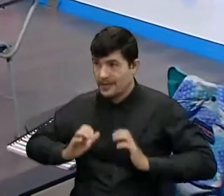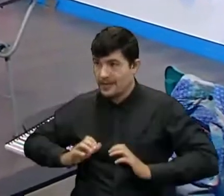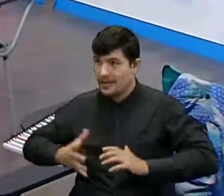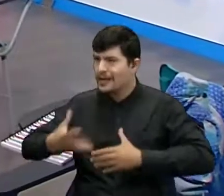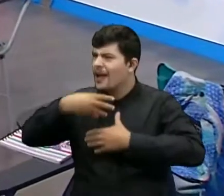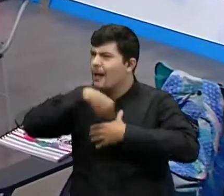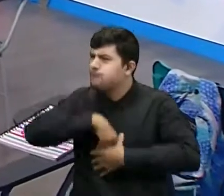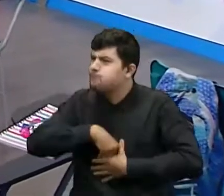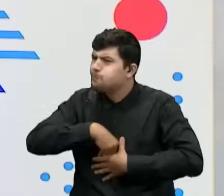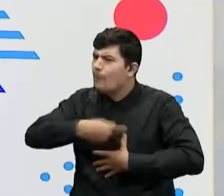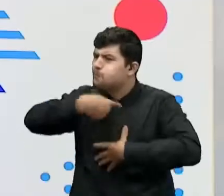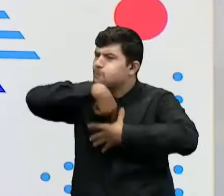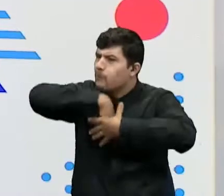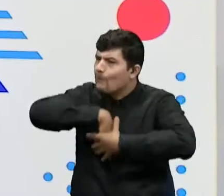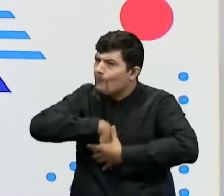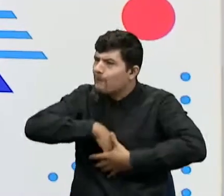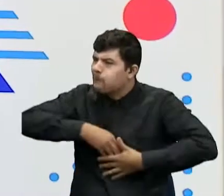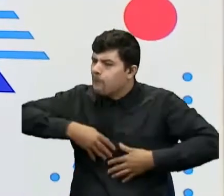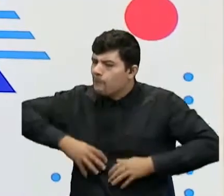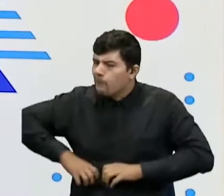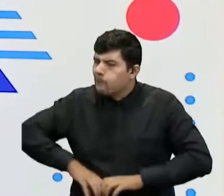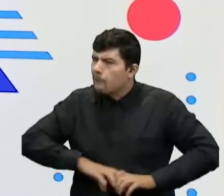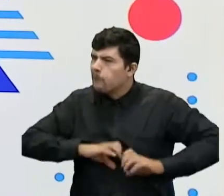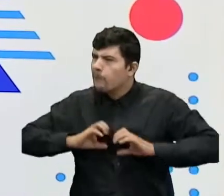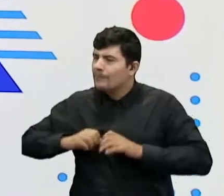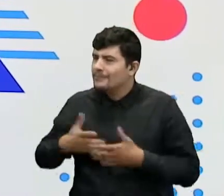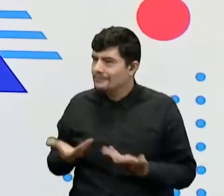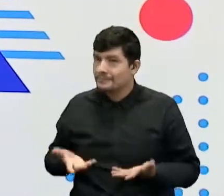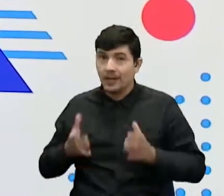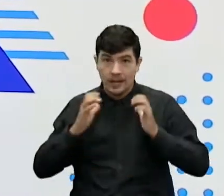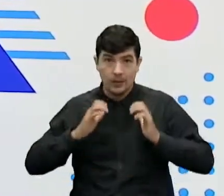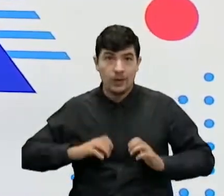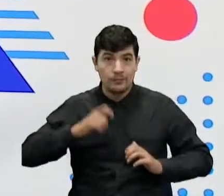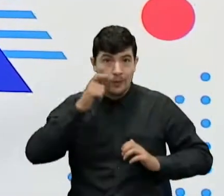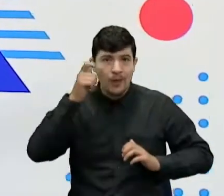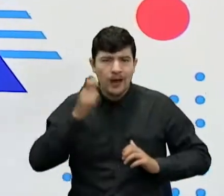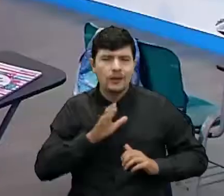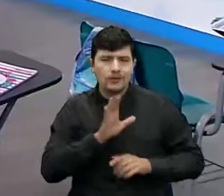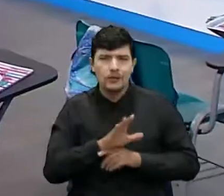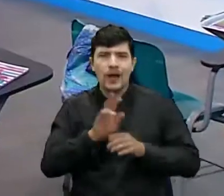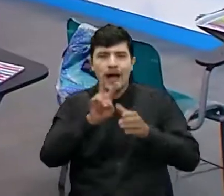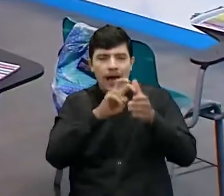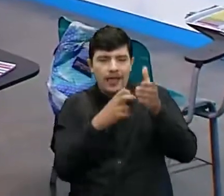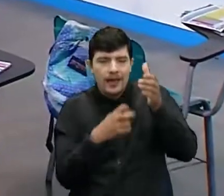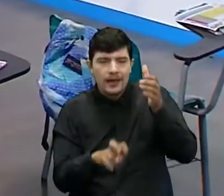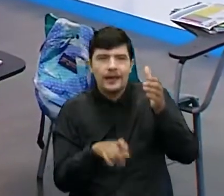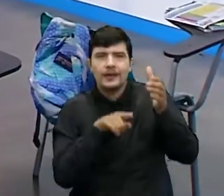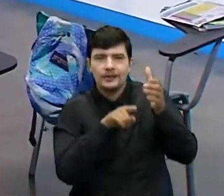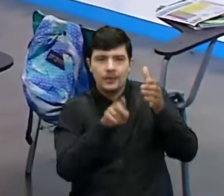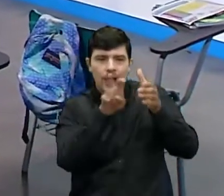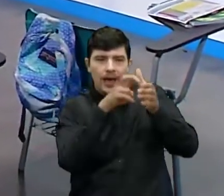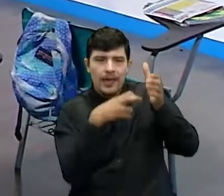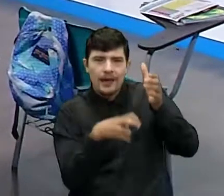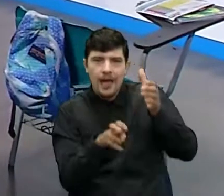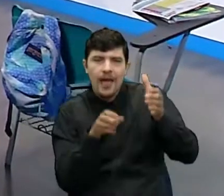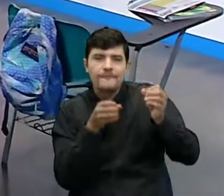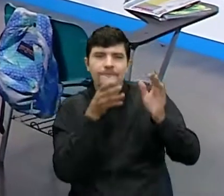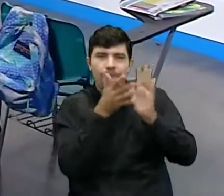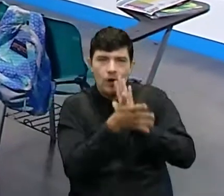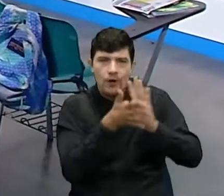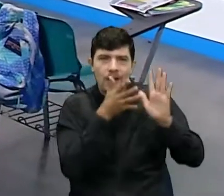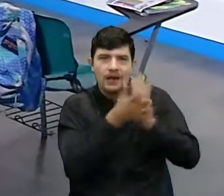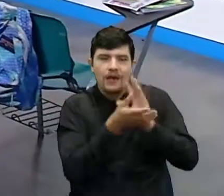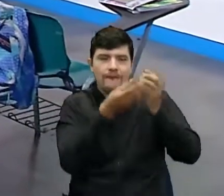interno Ya El cuerpo humano Tiene esos componentes ¿Cierto? El ADN También viene con un paquete También específico Muy bien ¿Cierto?